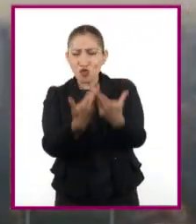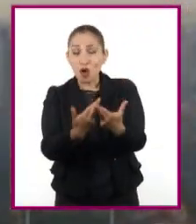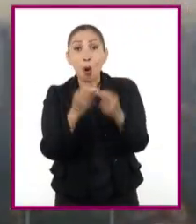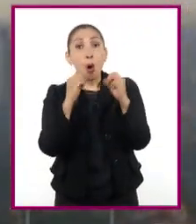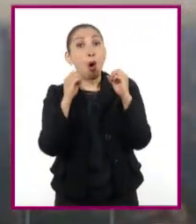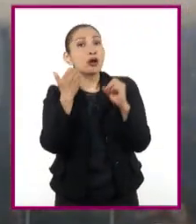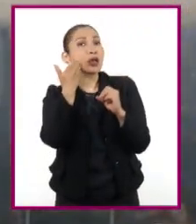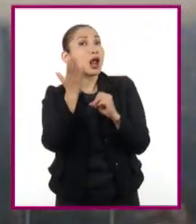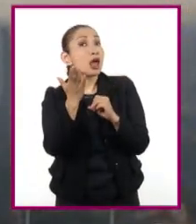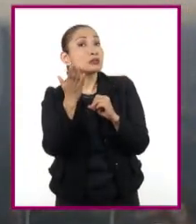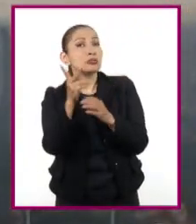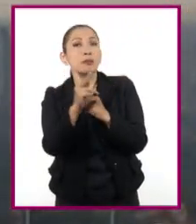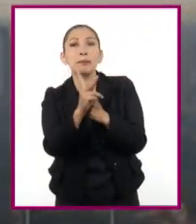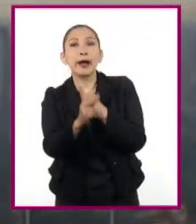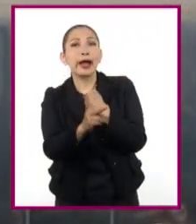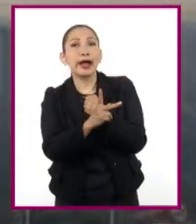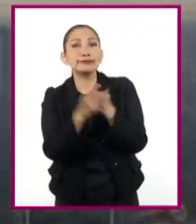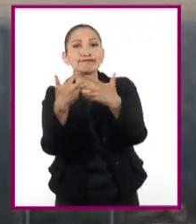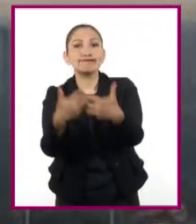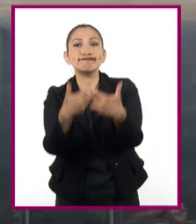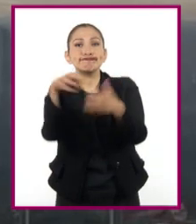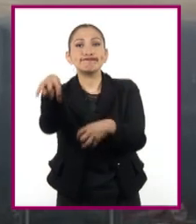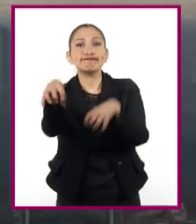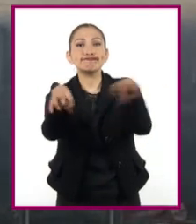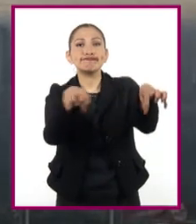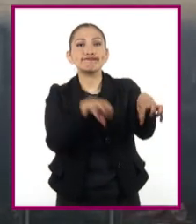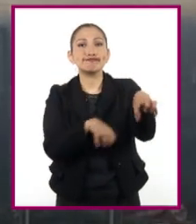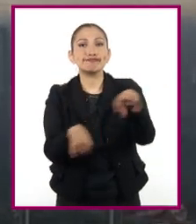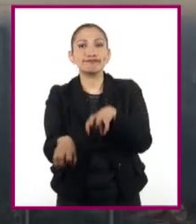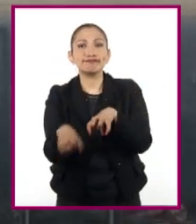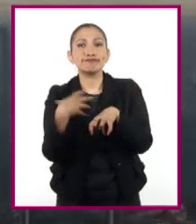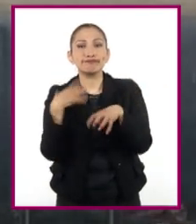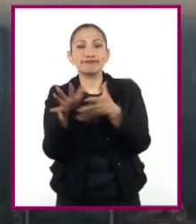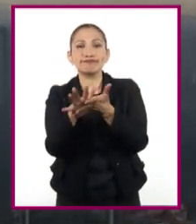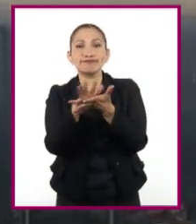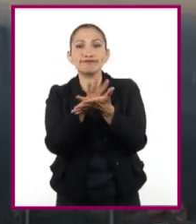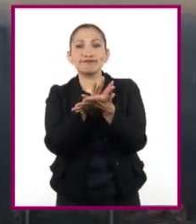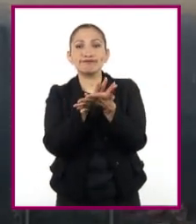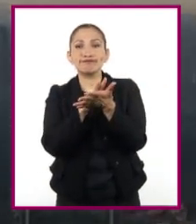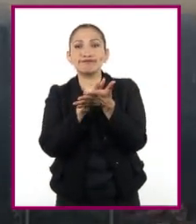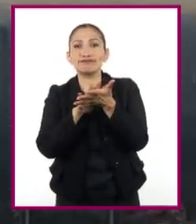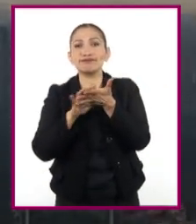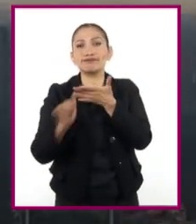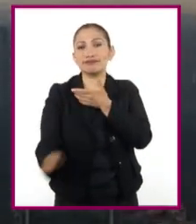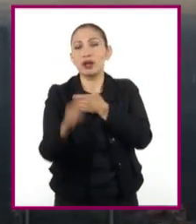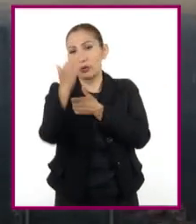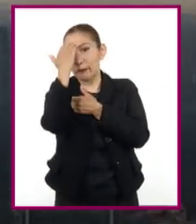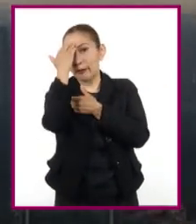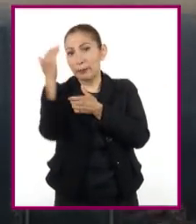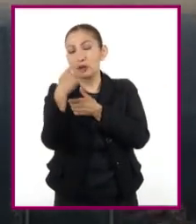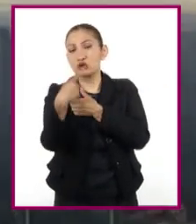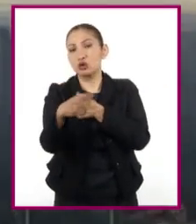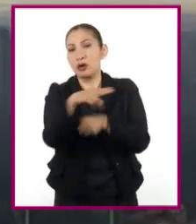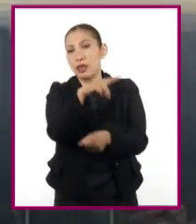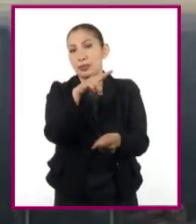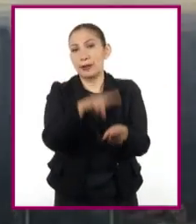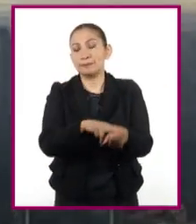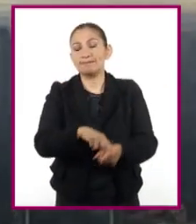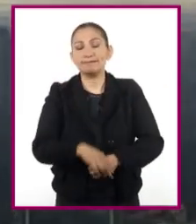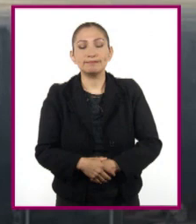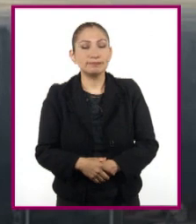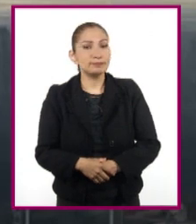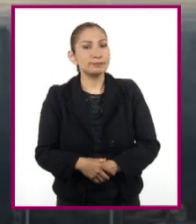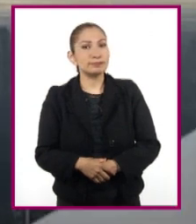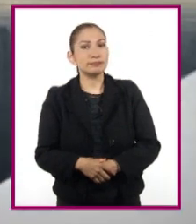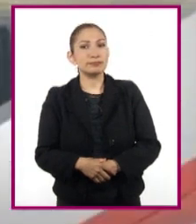o un país industrializado que está acabando irracionalmente con sus recursos